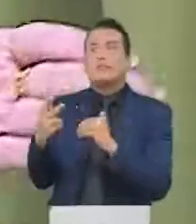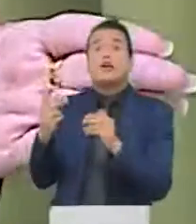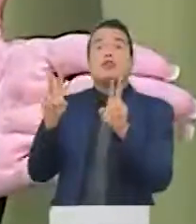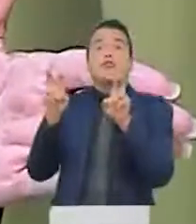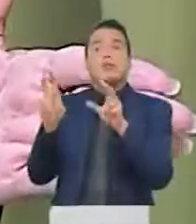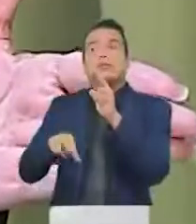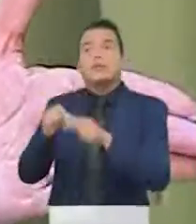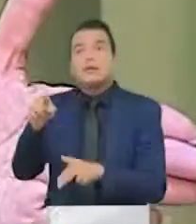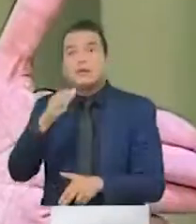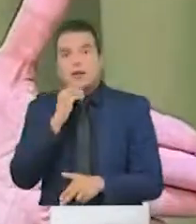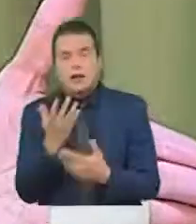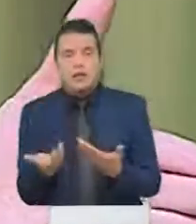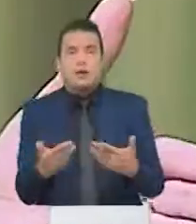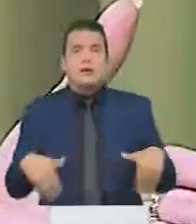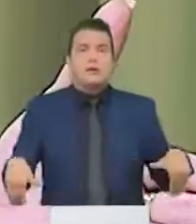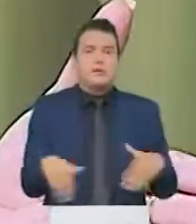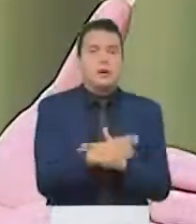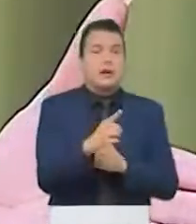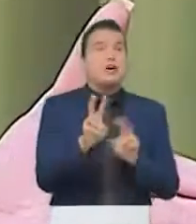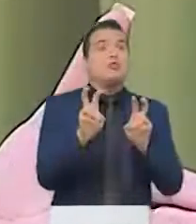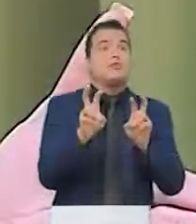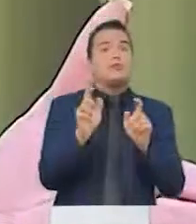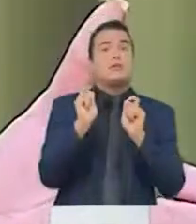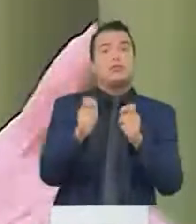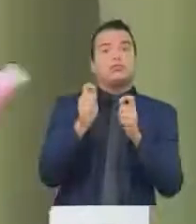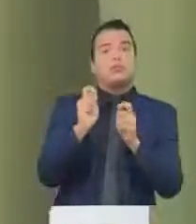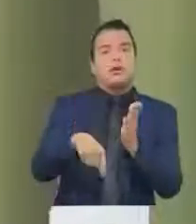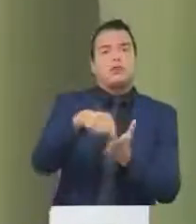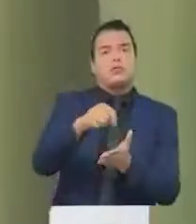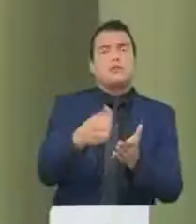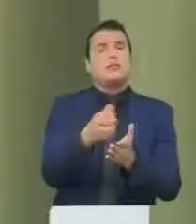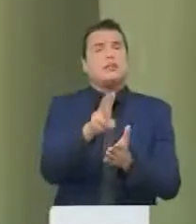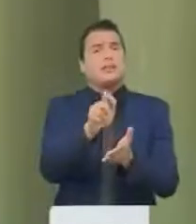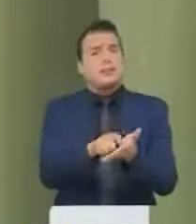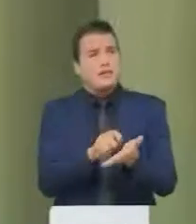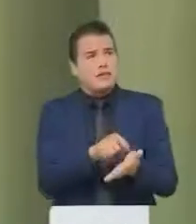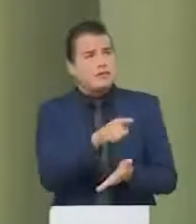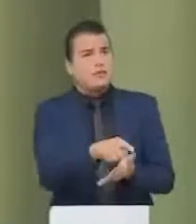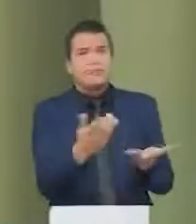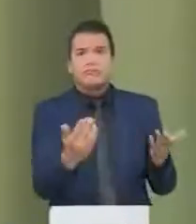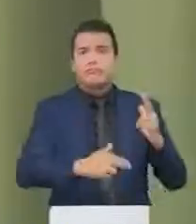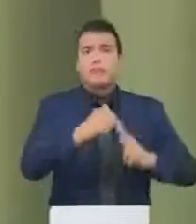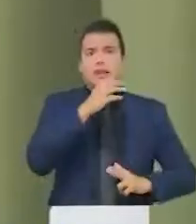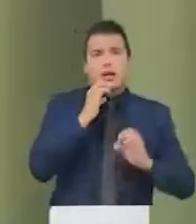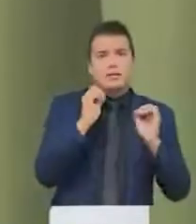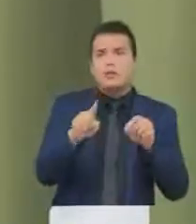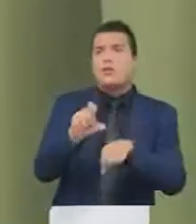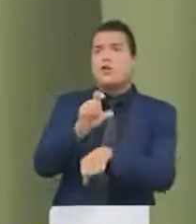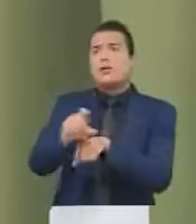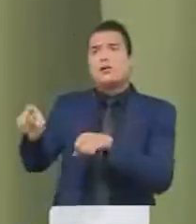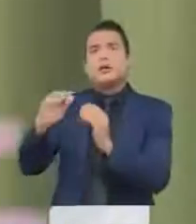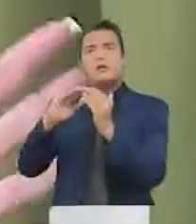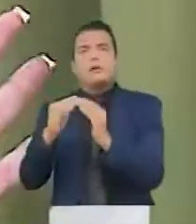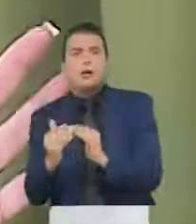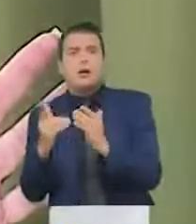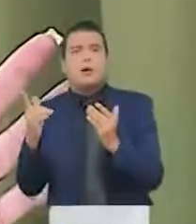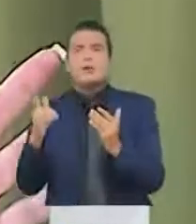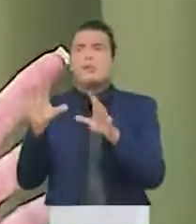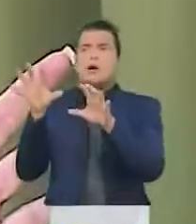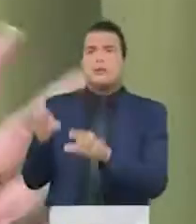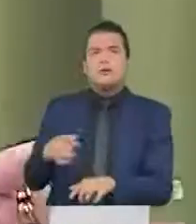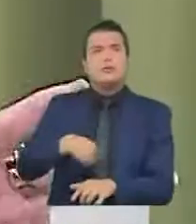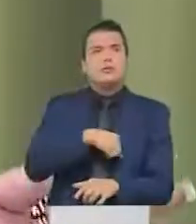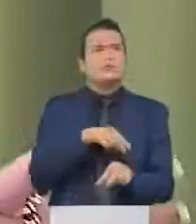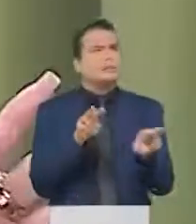10 a veces pavimenta y sigue sin pavimentar escuelas sin terminar a colegios inconclusos y así recorriendo